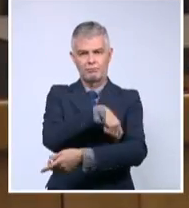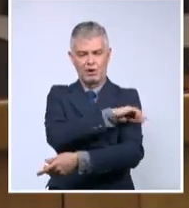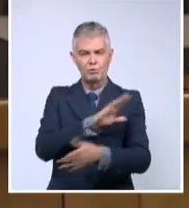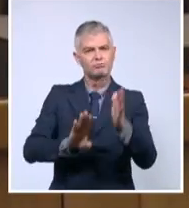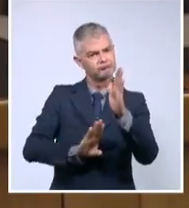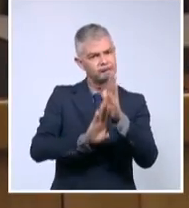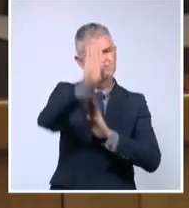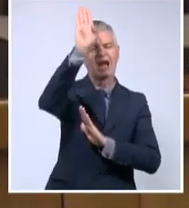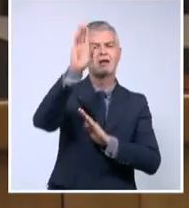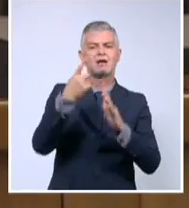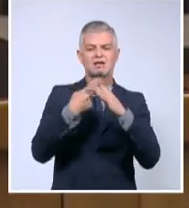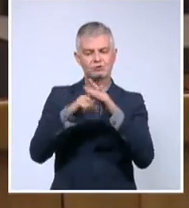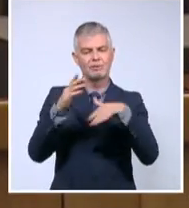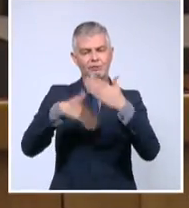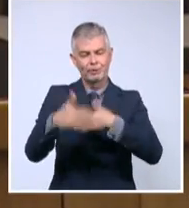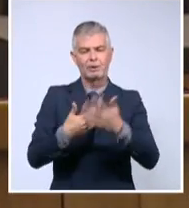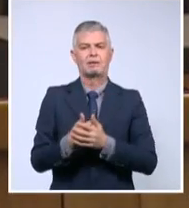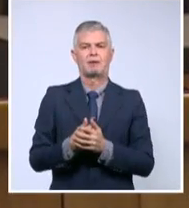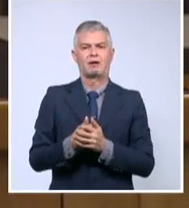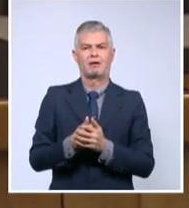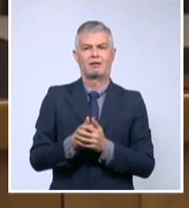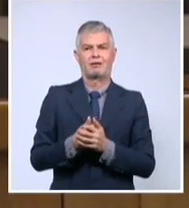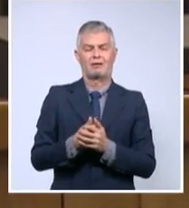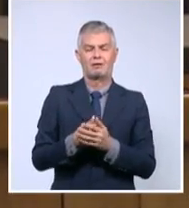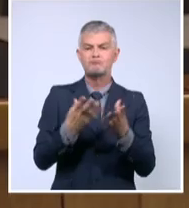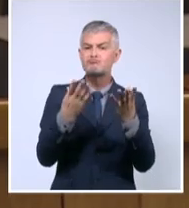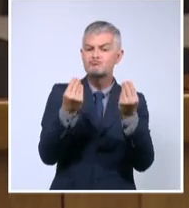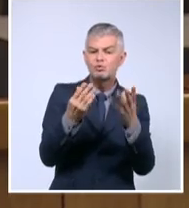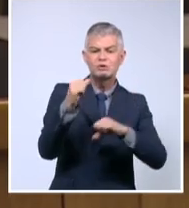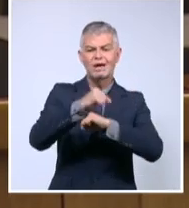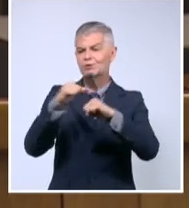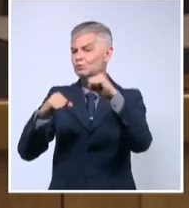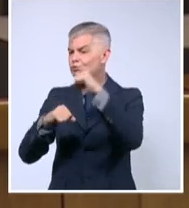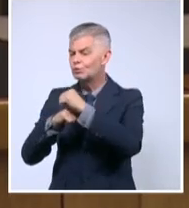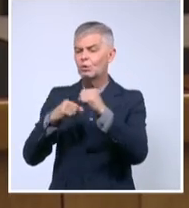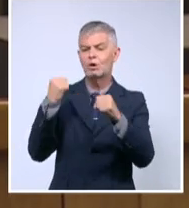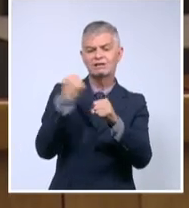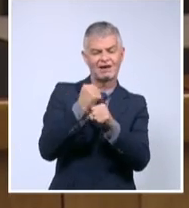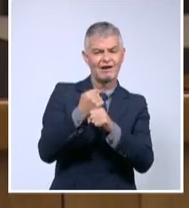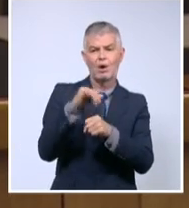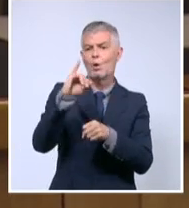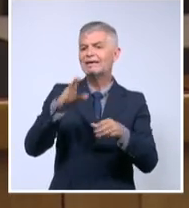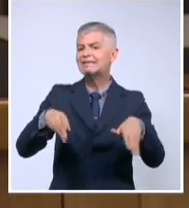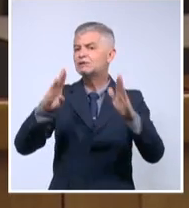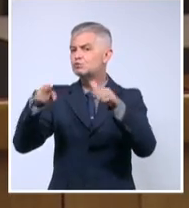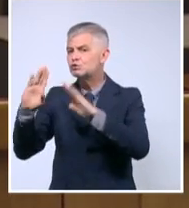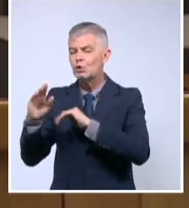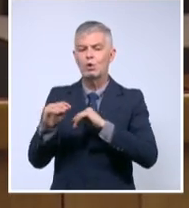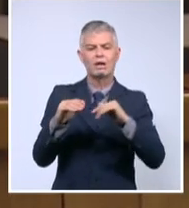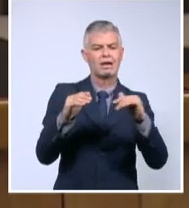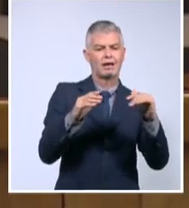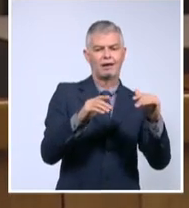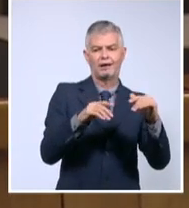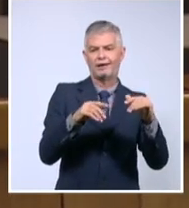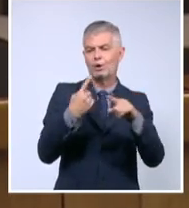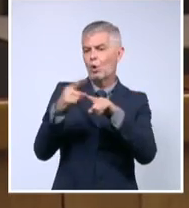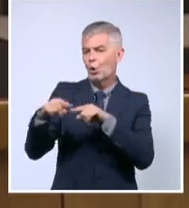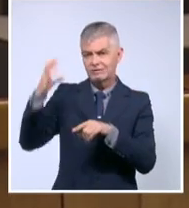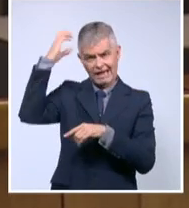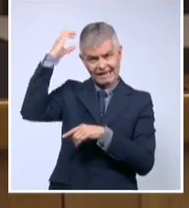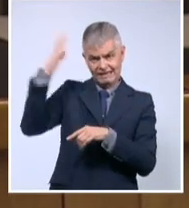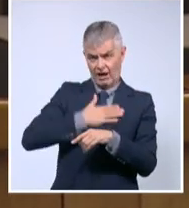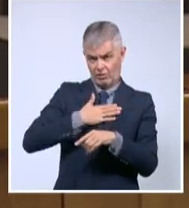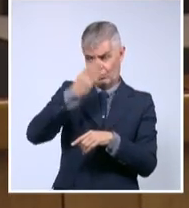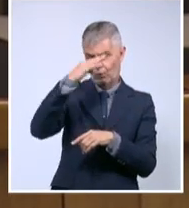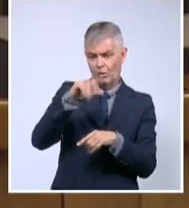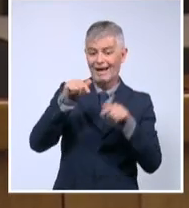anhelada. Para el desempeño de muchas estructuras, instituciones y espacios estatales cubanos, este ha sido